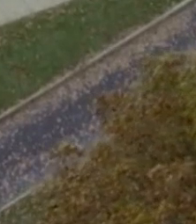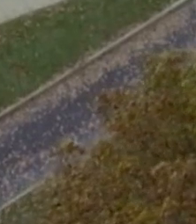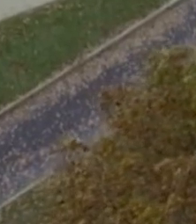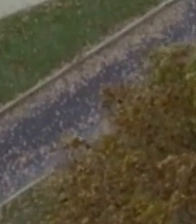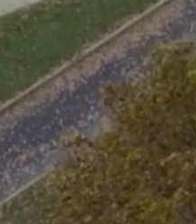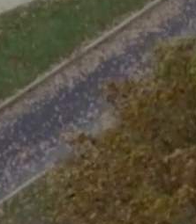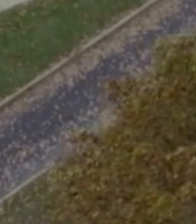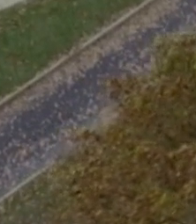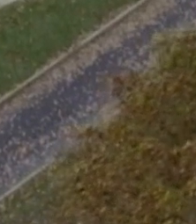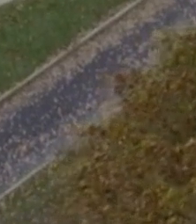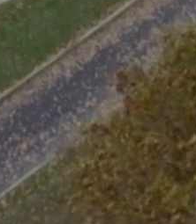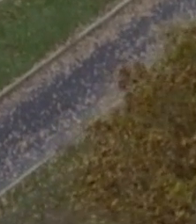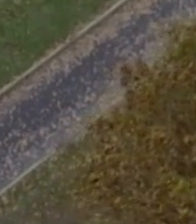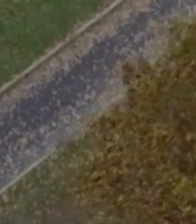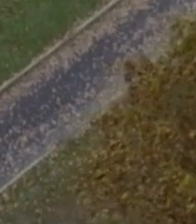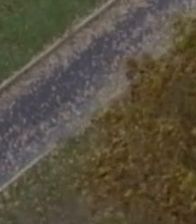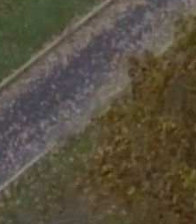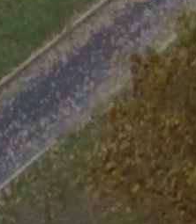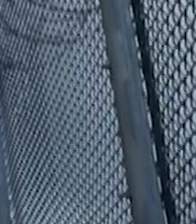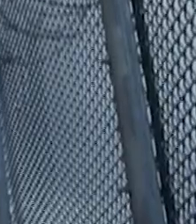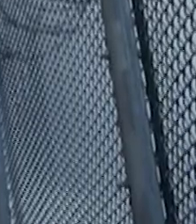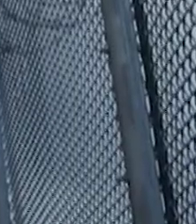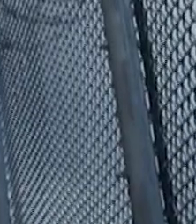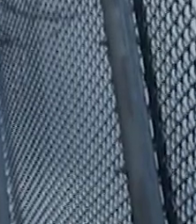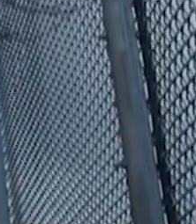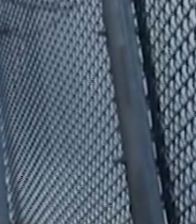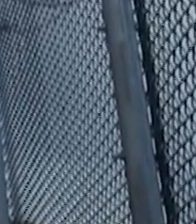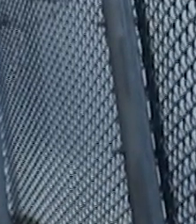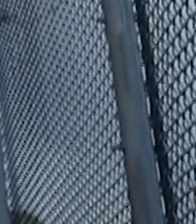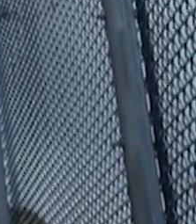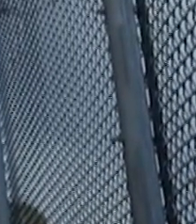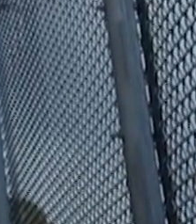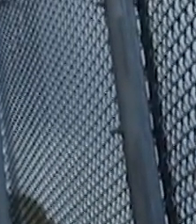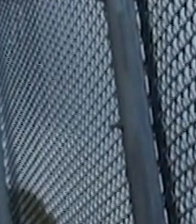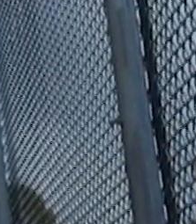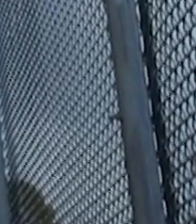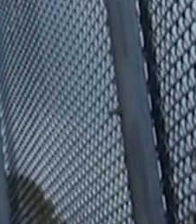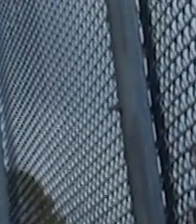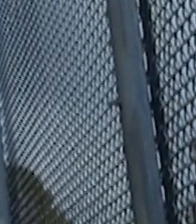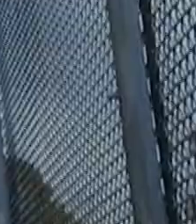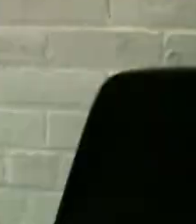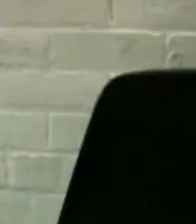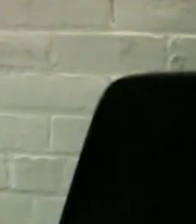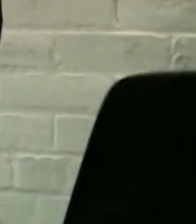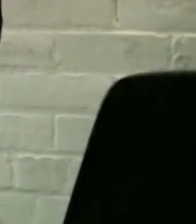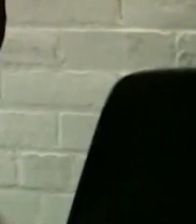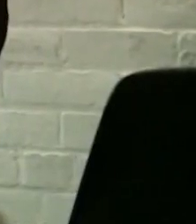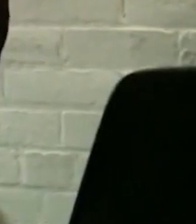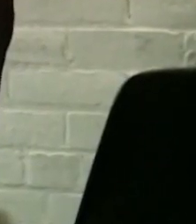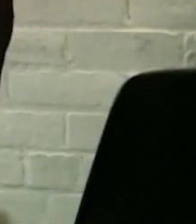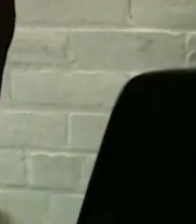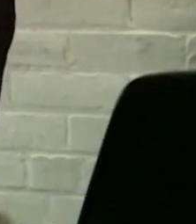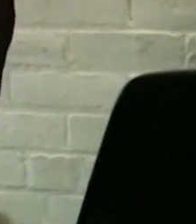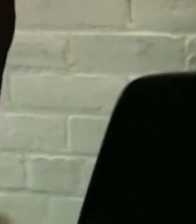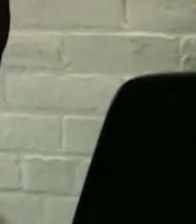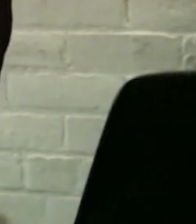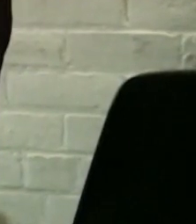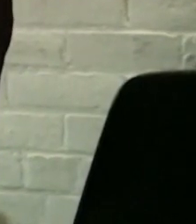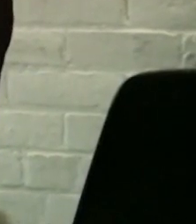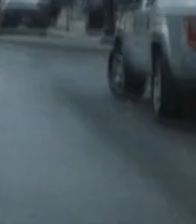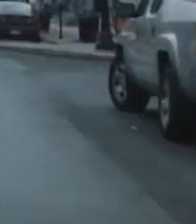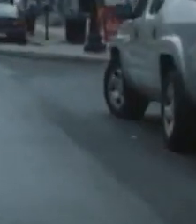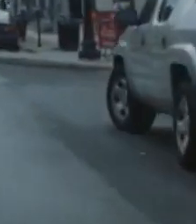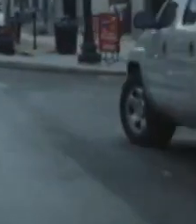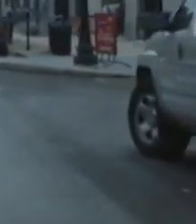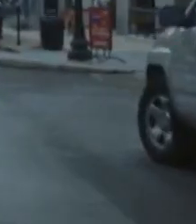En nuestra serie ¿Por qué la esclavitud? Presentamos Encarcelados en Estados Unidos. En